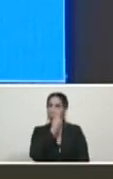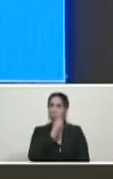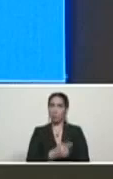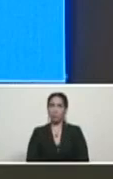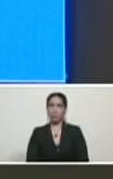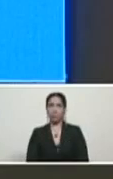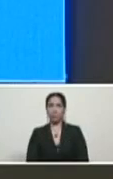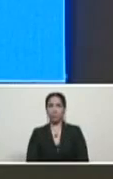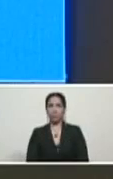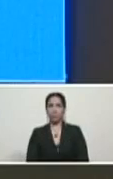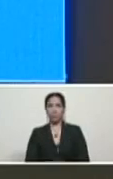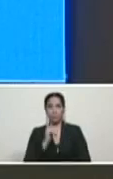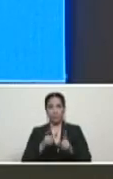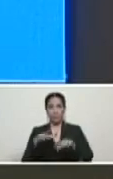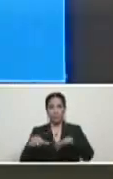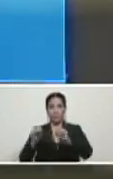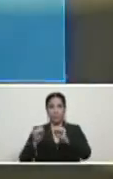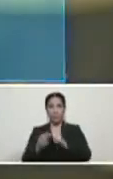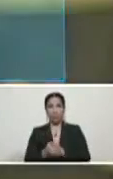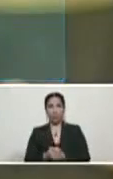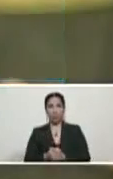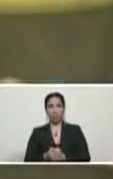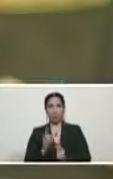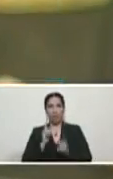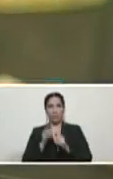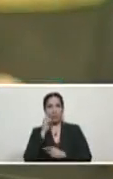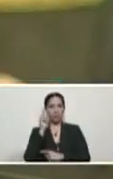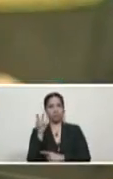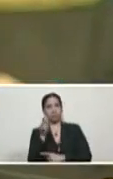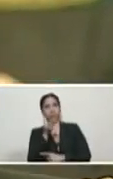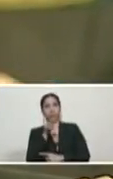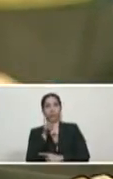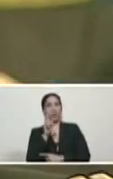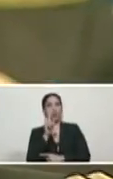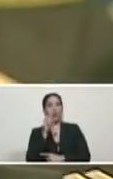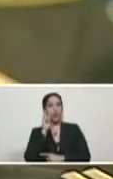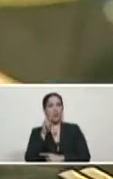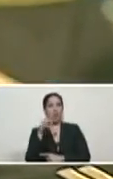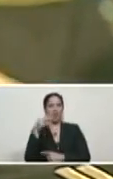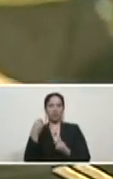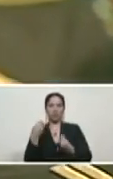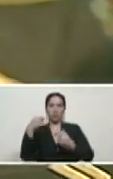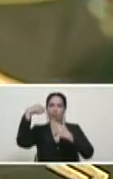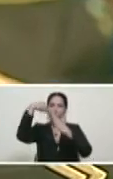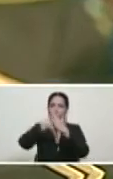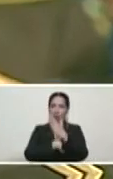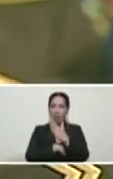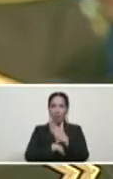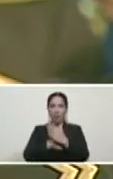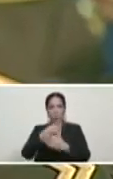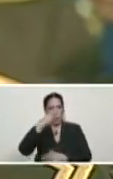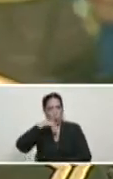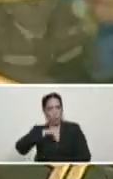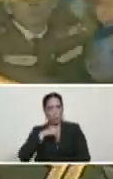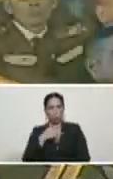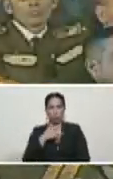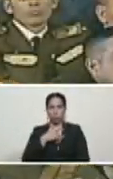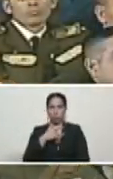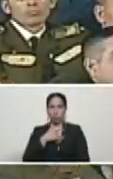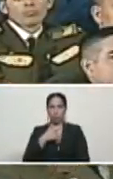veces el imperio nada más ve por encima y no ve adentro lo que llevamos por dentro cada uno de nosotros. Bolívar le